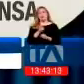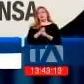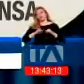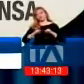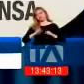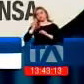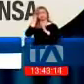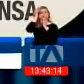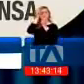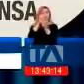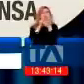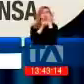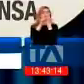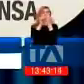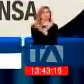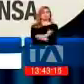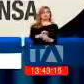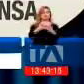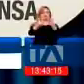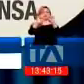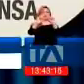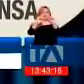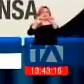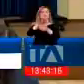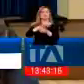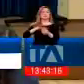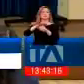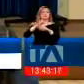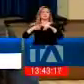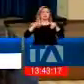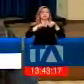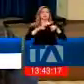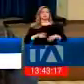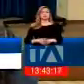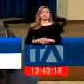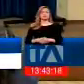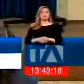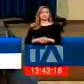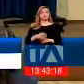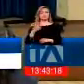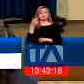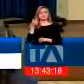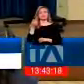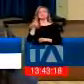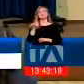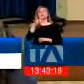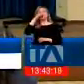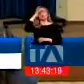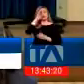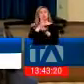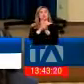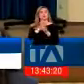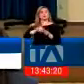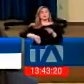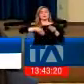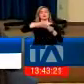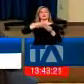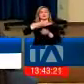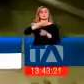trabajo desplegado por el Ministerio de Defensa en todos los ámbitos. Dijo también que los dineros del ISFA están bien invertidos